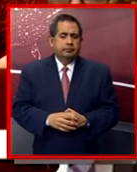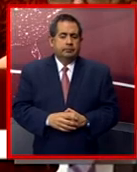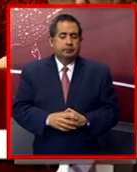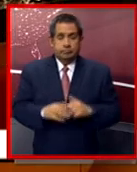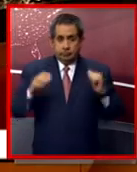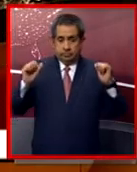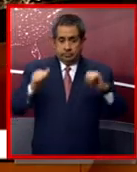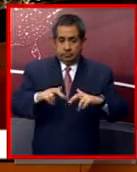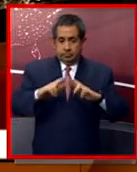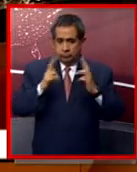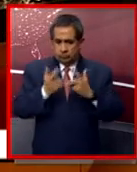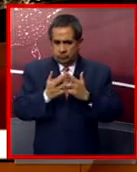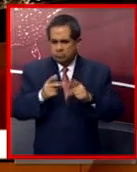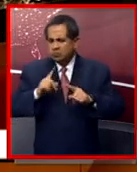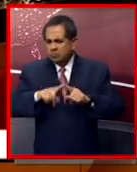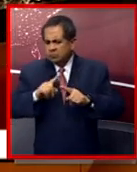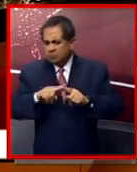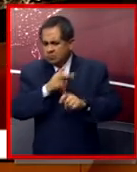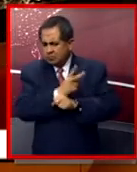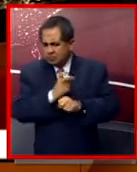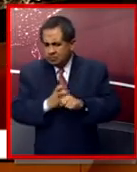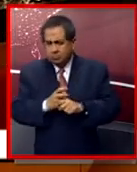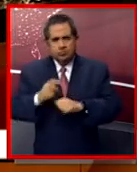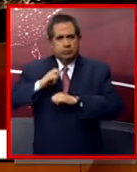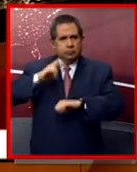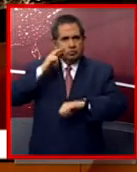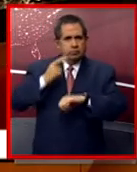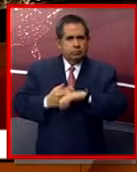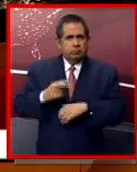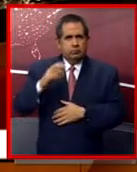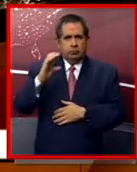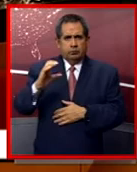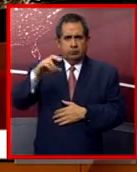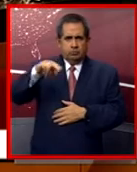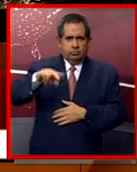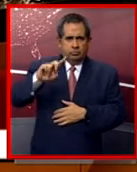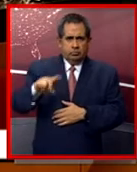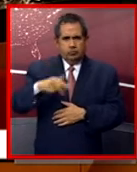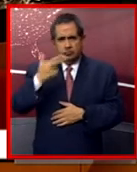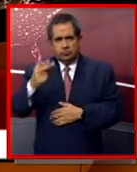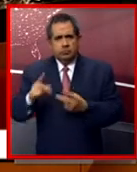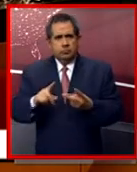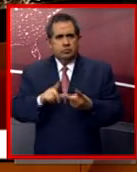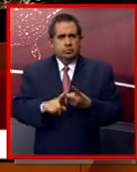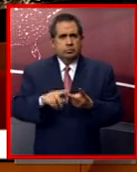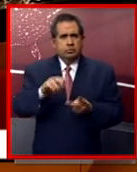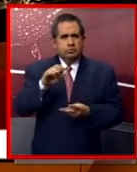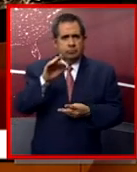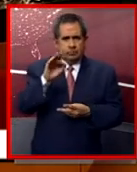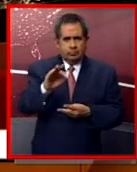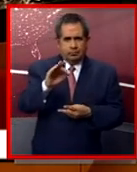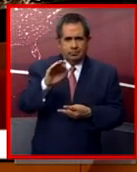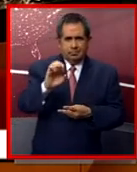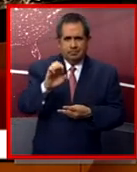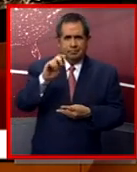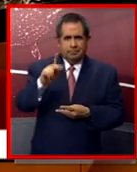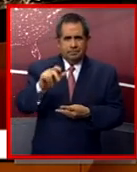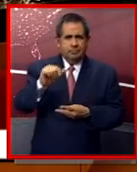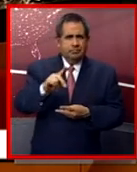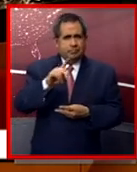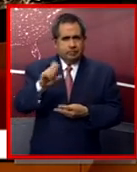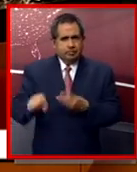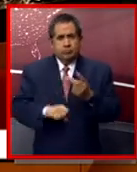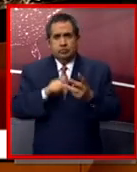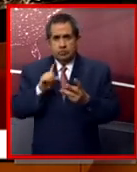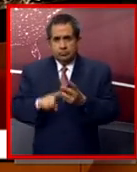Asistieron a la sesión solemne como invitados especiales los titulares de la Comisión Nacional de los Derechos Humanos y de la Fiscalía Especializada para la Atención de